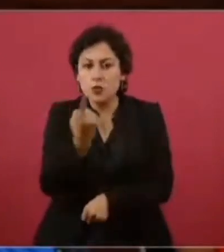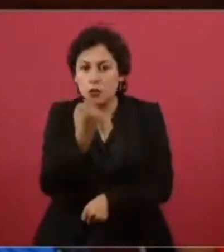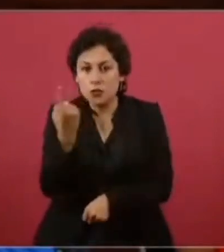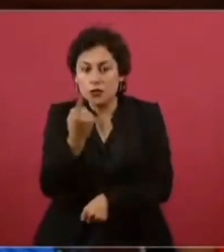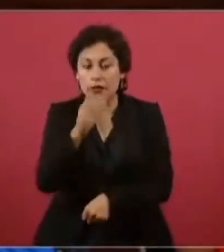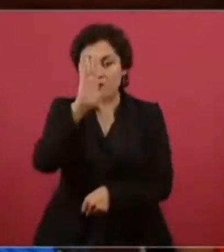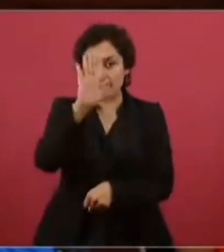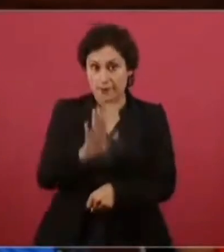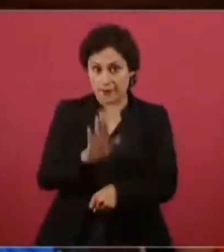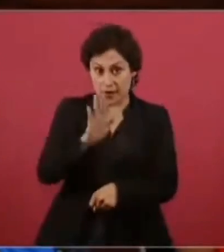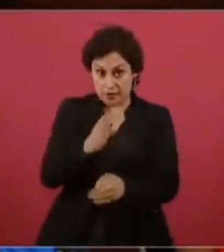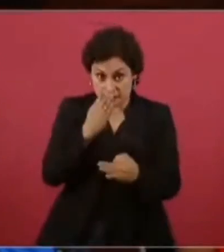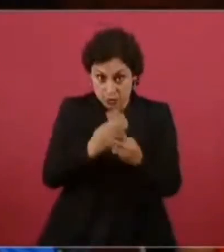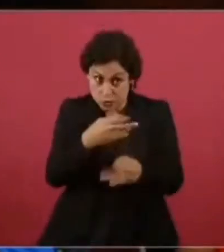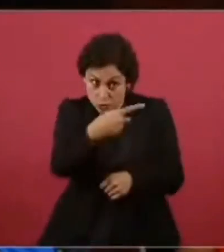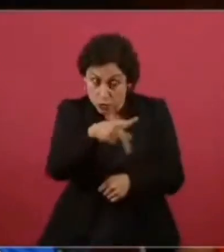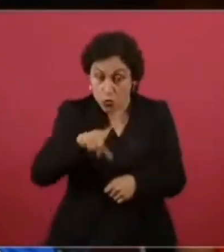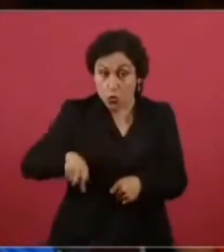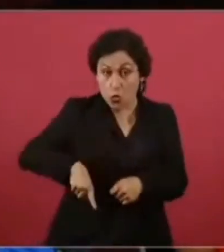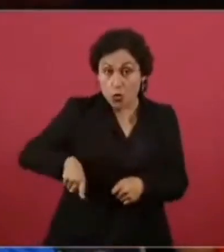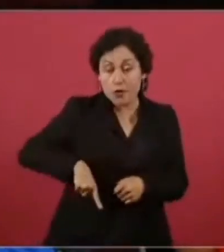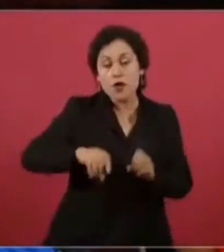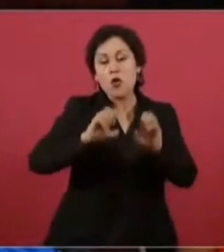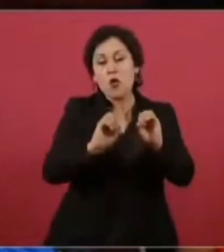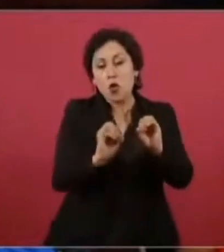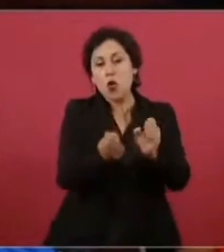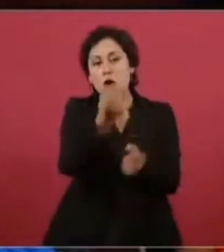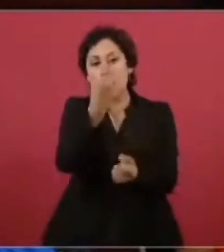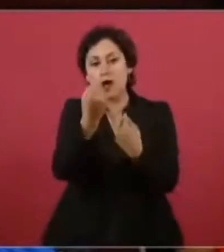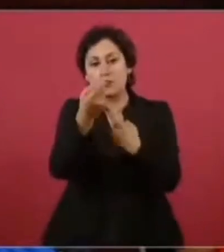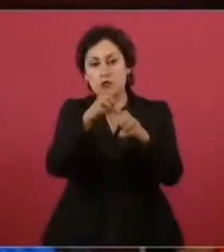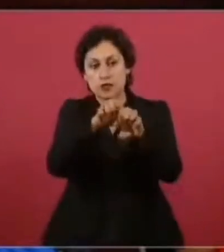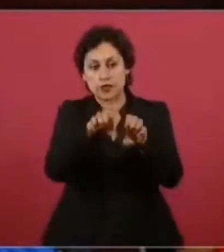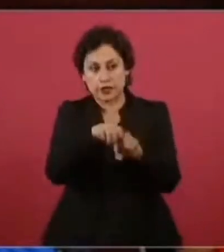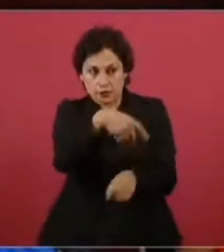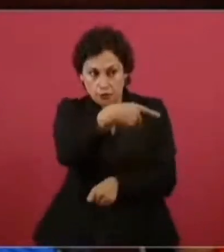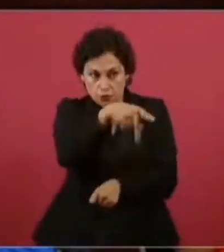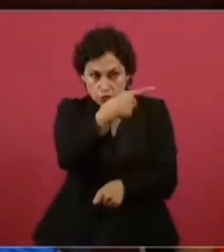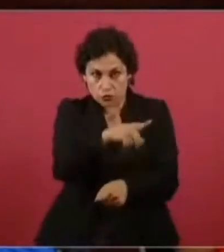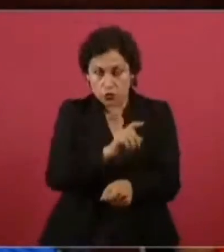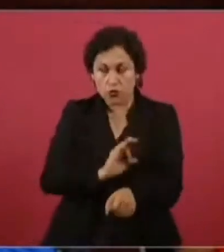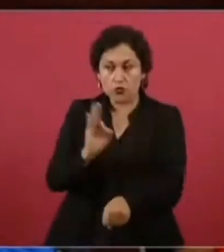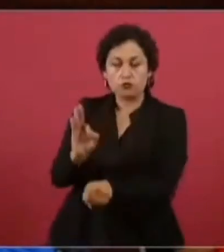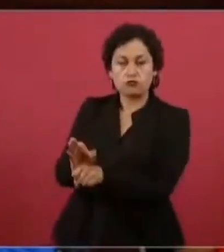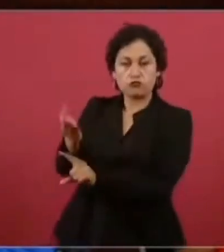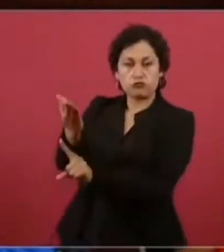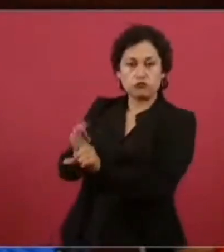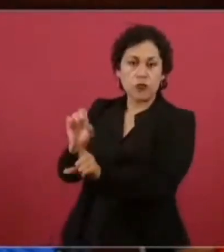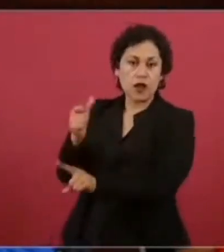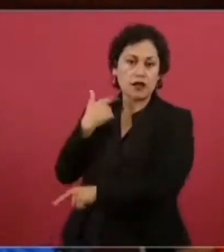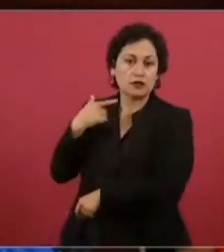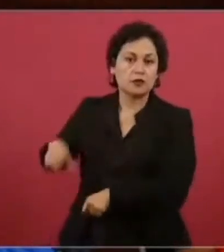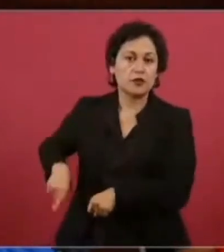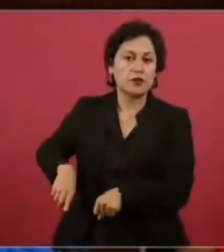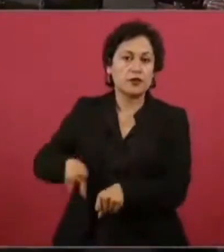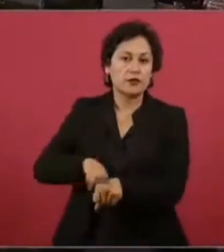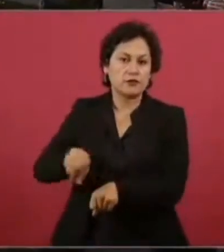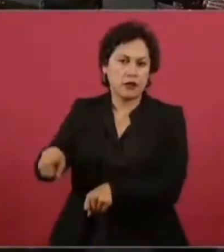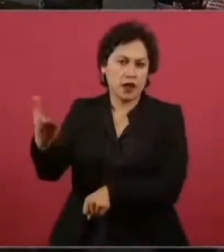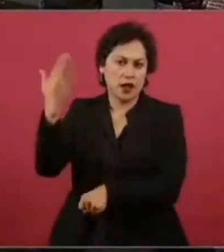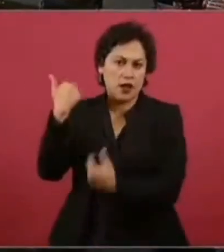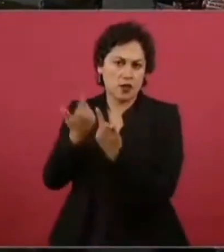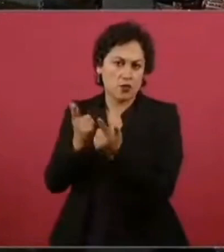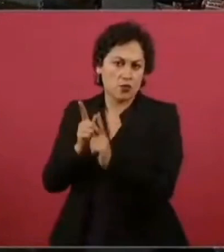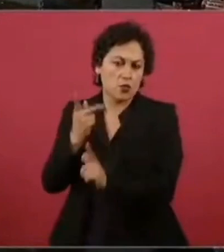del actual gobierno o de algunos de sus funcionarios para proteger al exgobernador panista, señor.